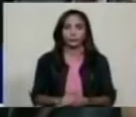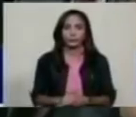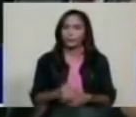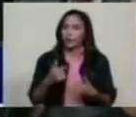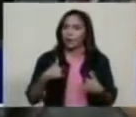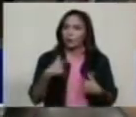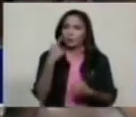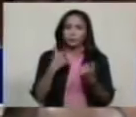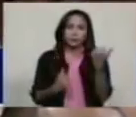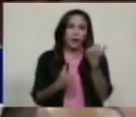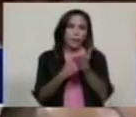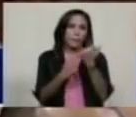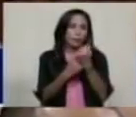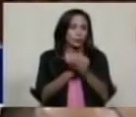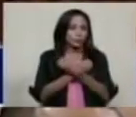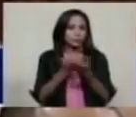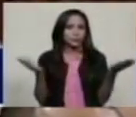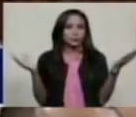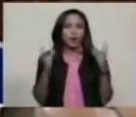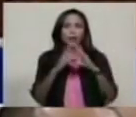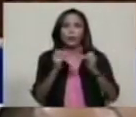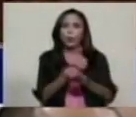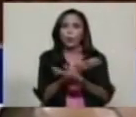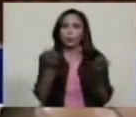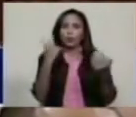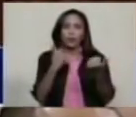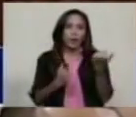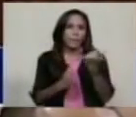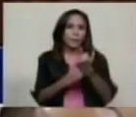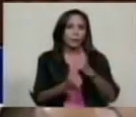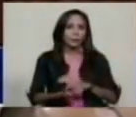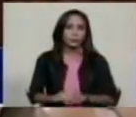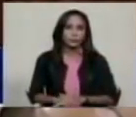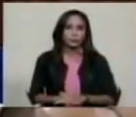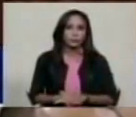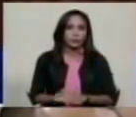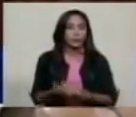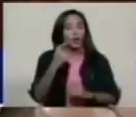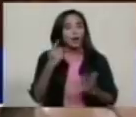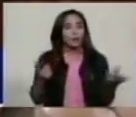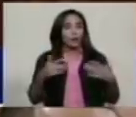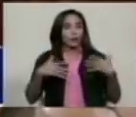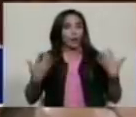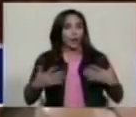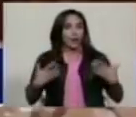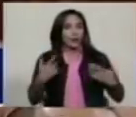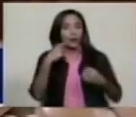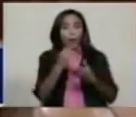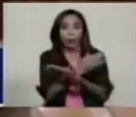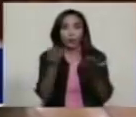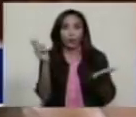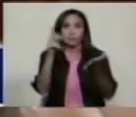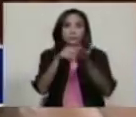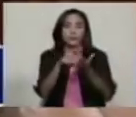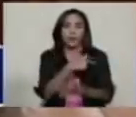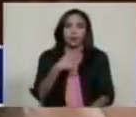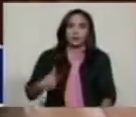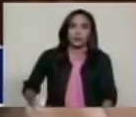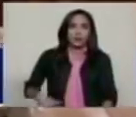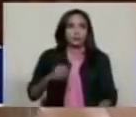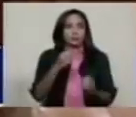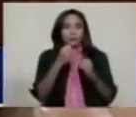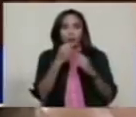votos a todos ustedes y también deseo feliz estadía de todos ustedes en China y